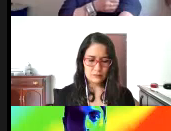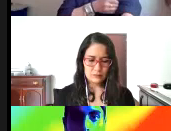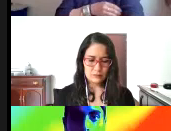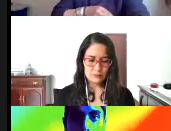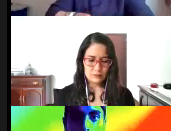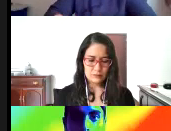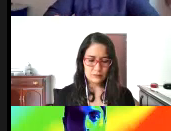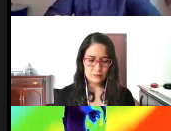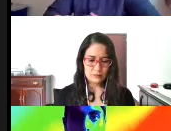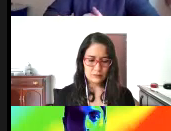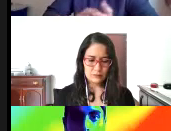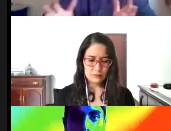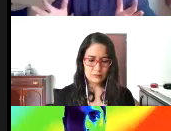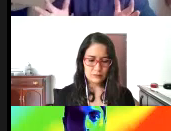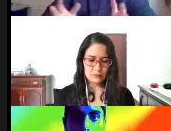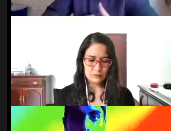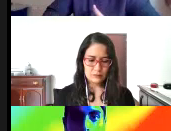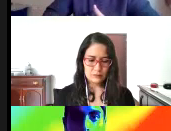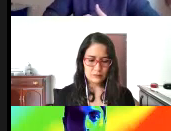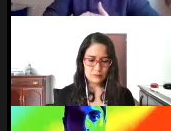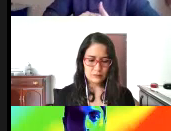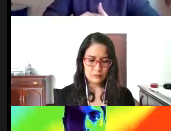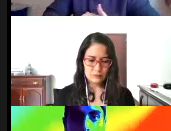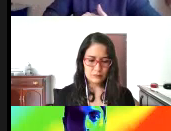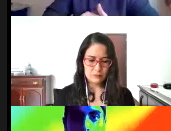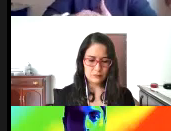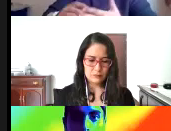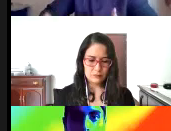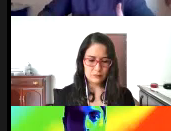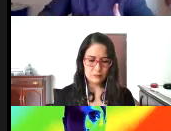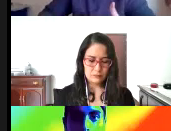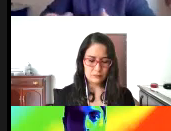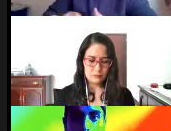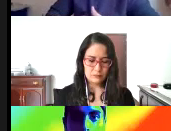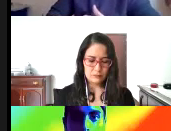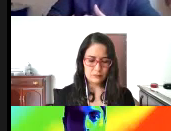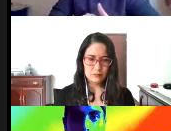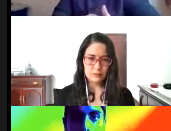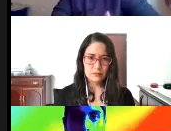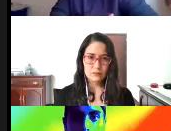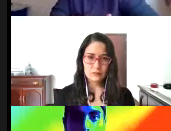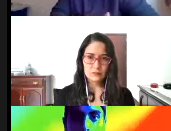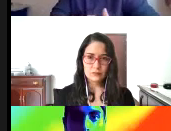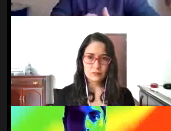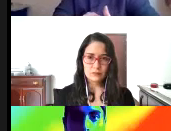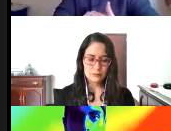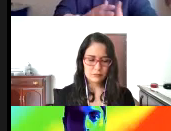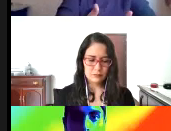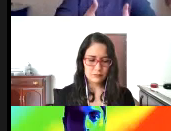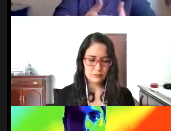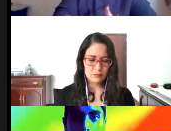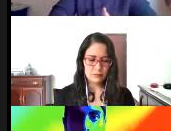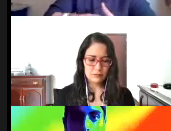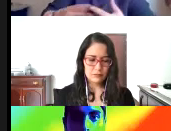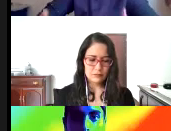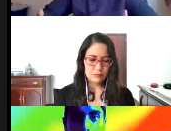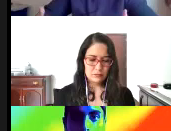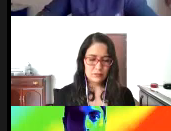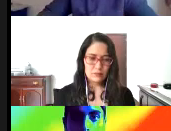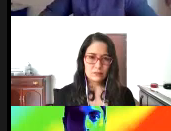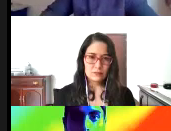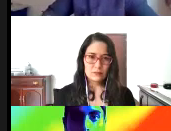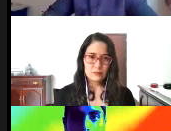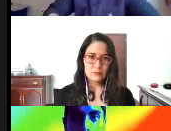difícil, pero es ver cuánto oxígeno disuelto hay en el agua, ¿sí? Y como cualquier ecosistema, para vivir necesita de oxígeno, ¿verdad? Si no hay